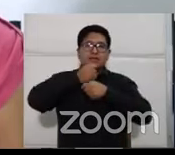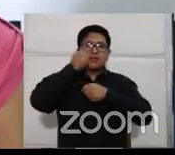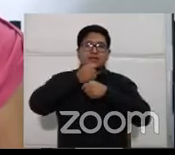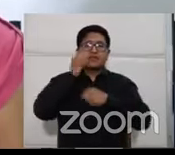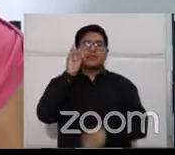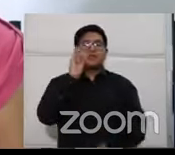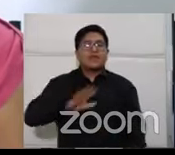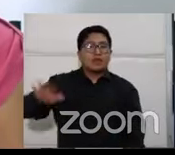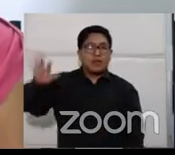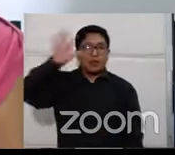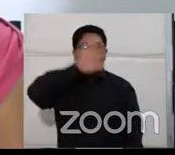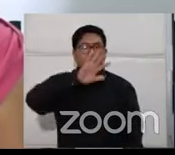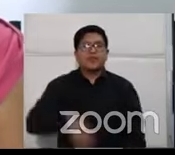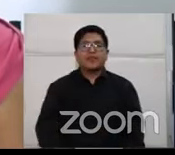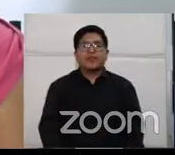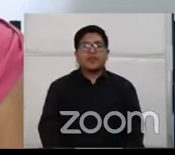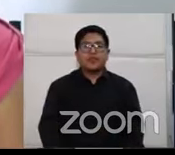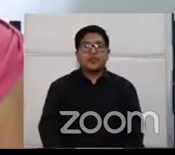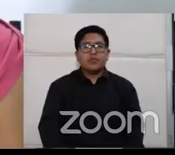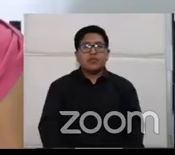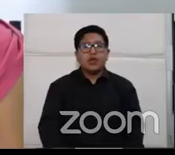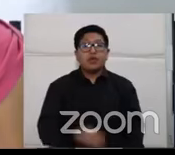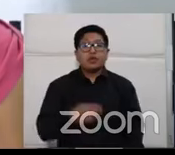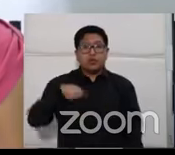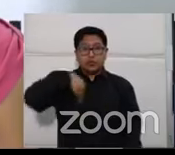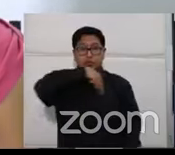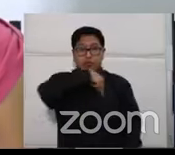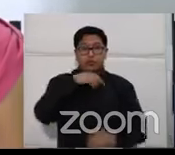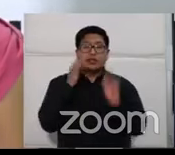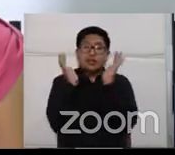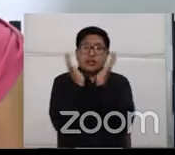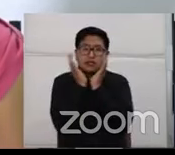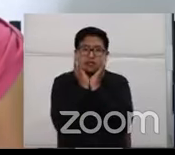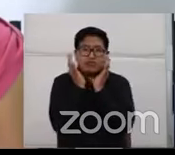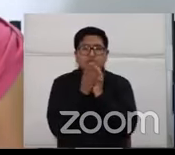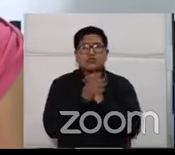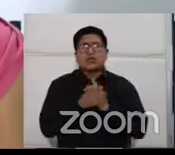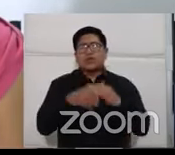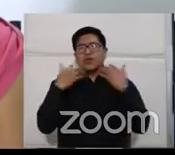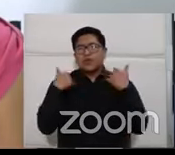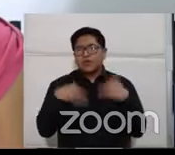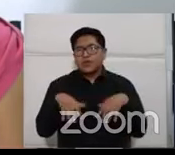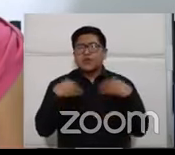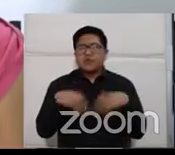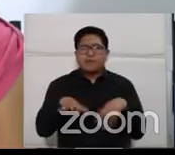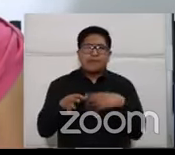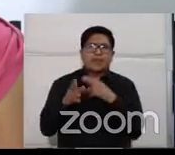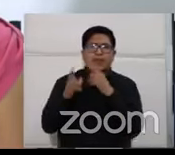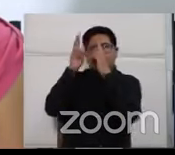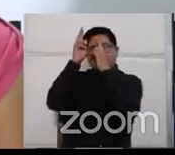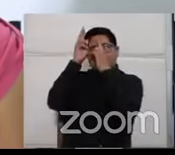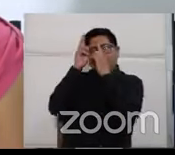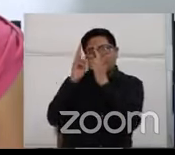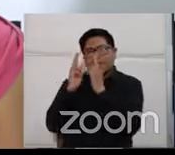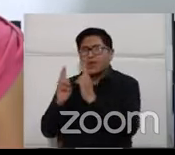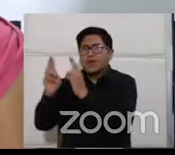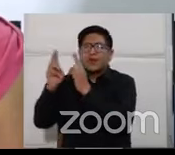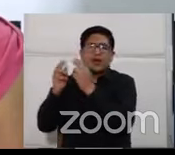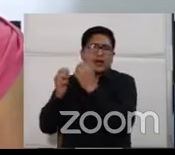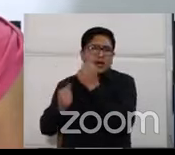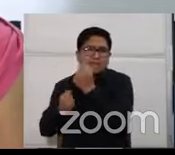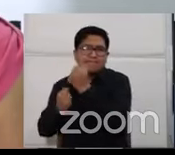bolivia nosotros particularmente resulta un honor poder acompañar y colaborar con